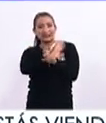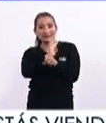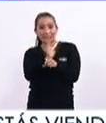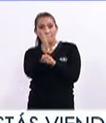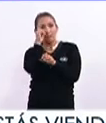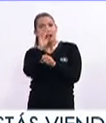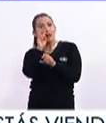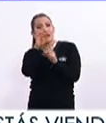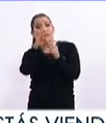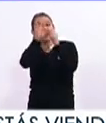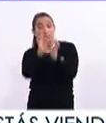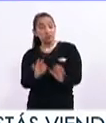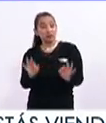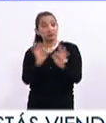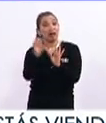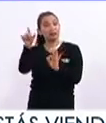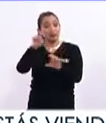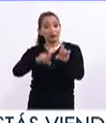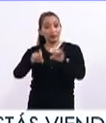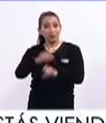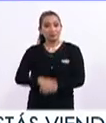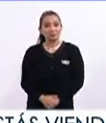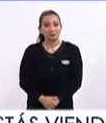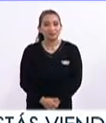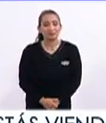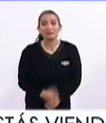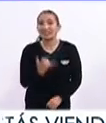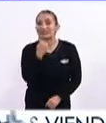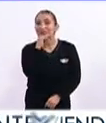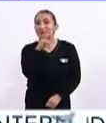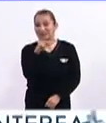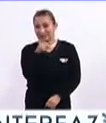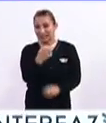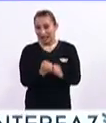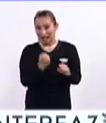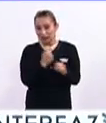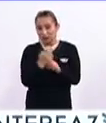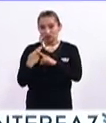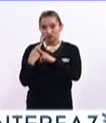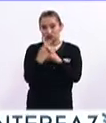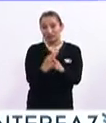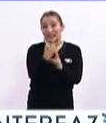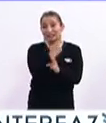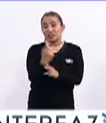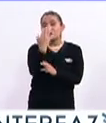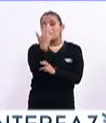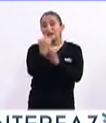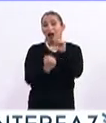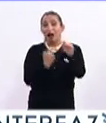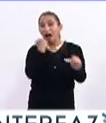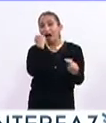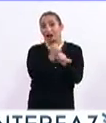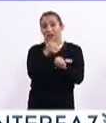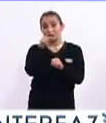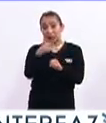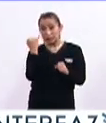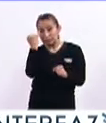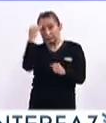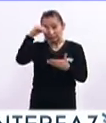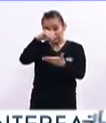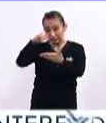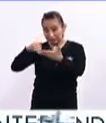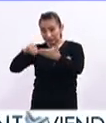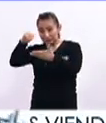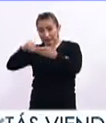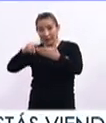para destacar la importancia de la química. Asimismo, en este año se conmemora el 150 aniversario de la creación de la